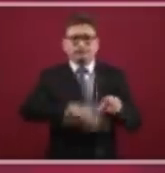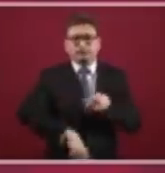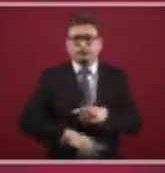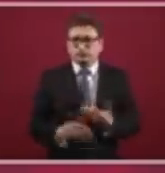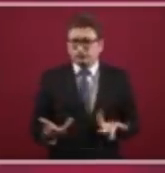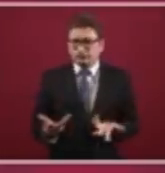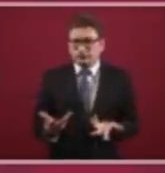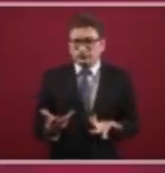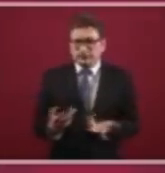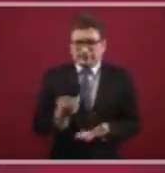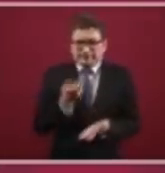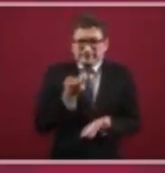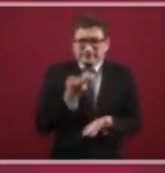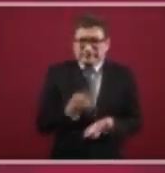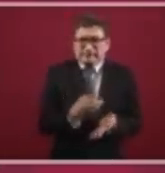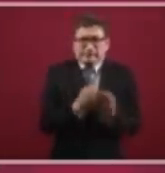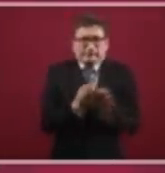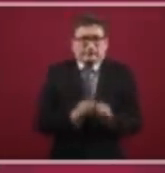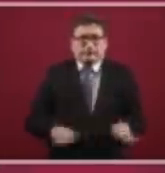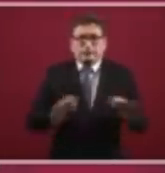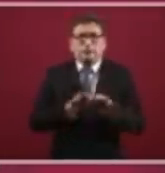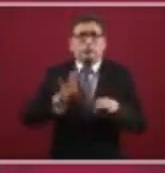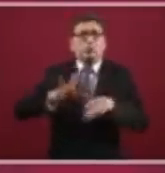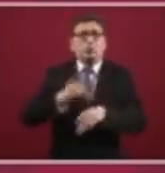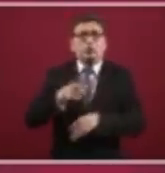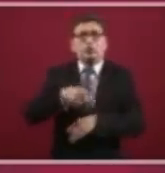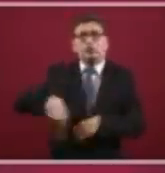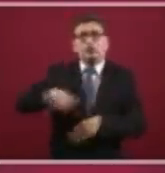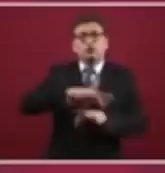el elemento fundamental de la democracia